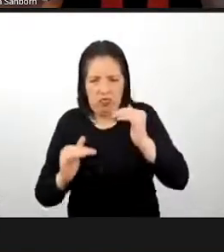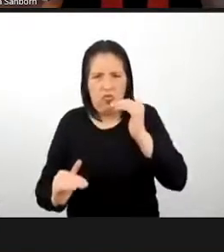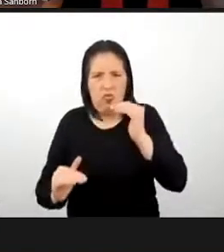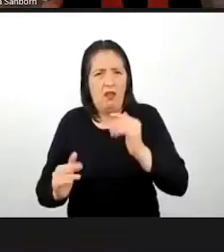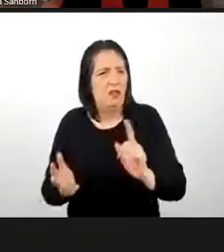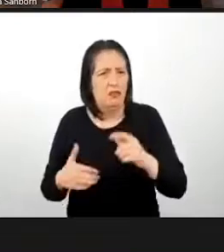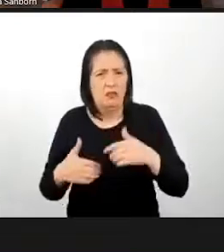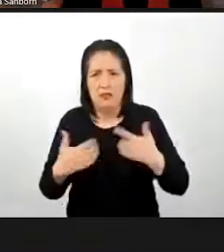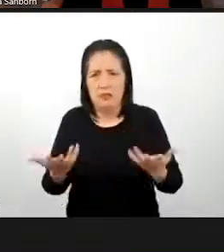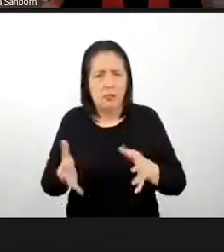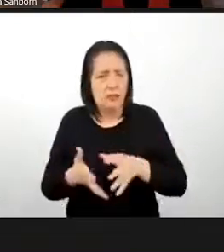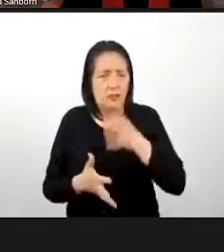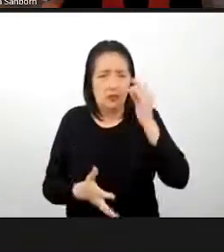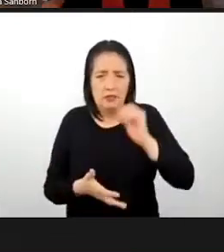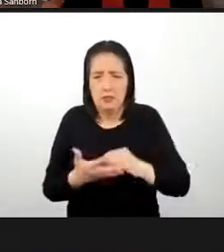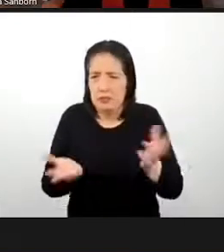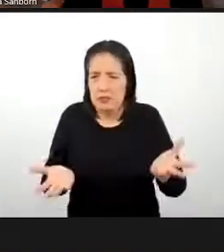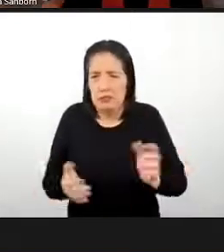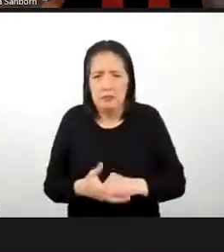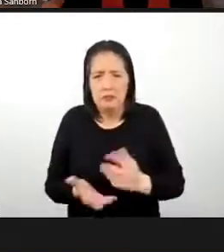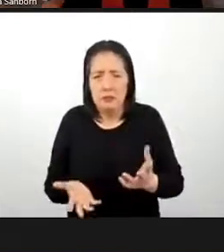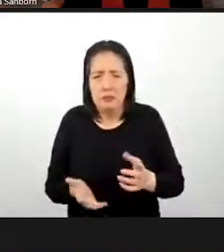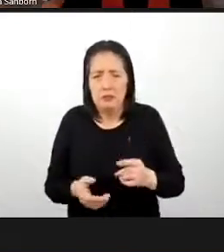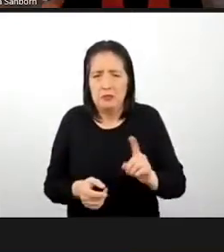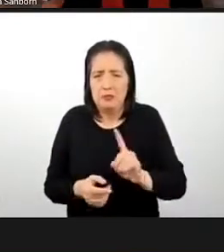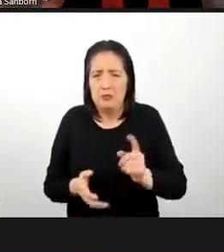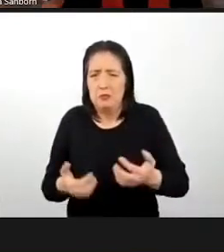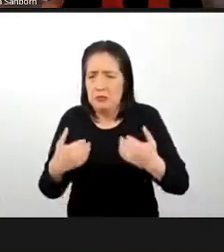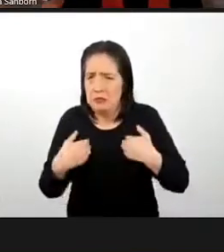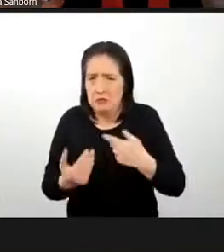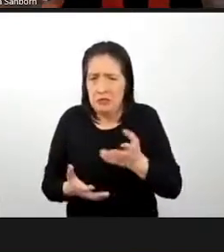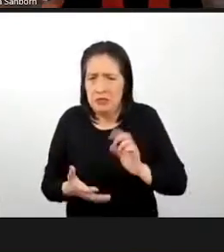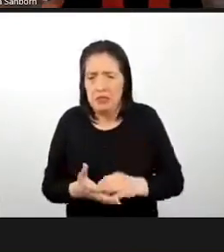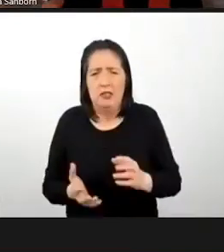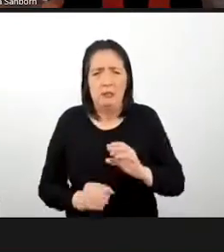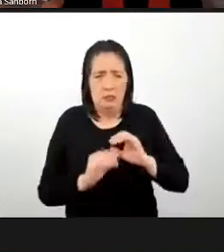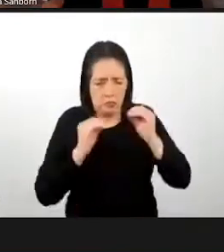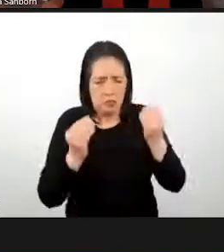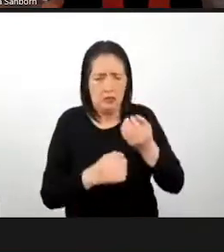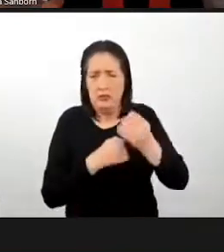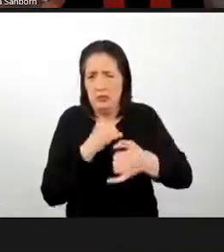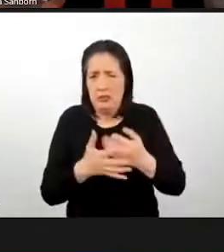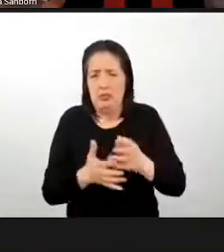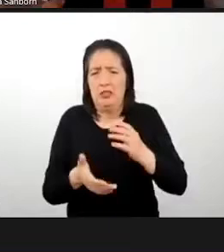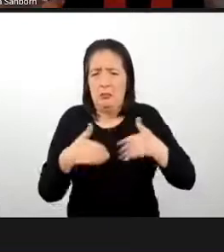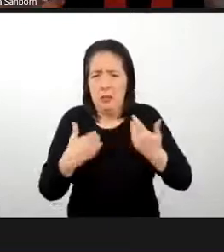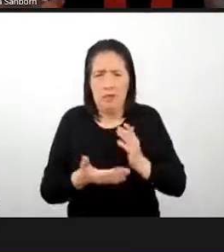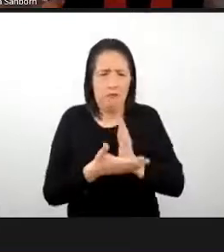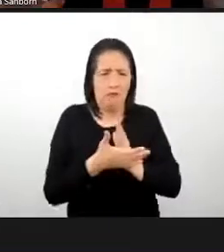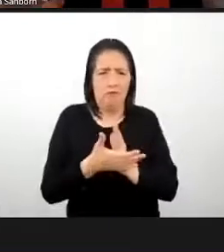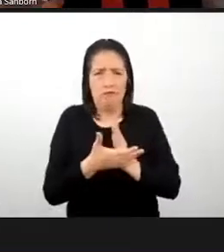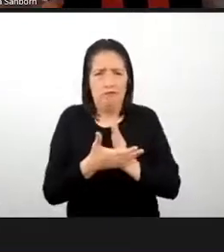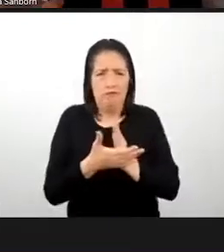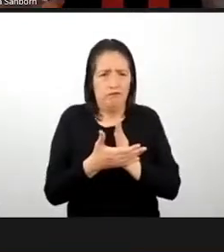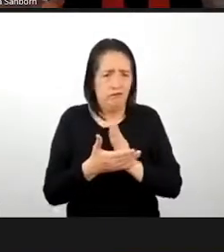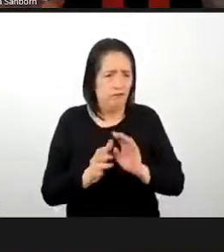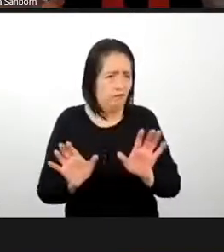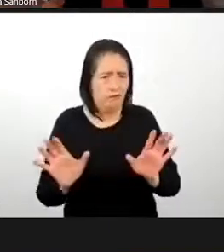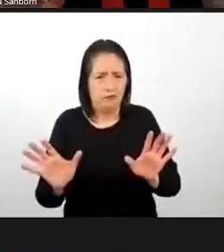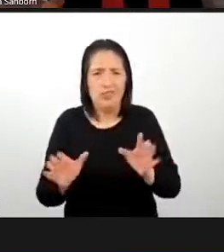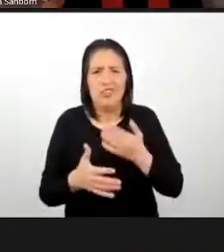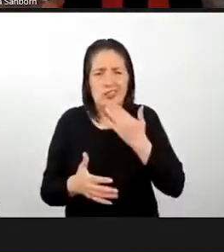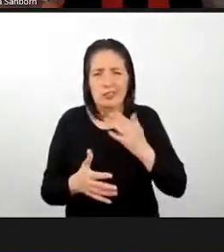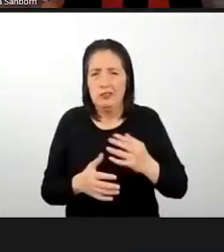mientras no tengamos instituciones internacionales que puedan servir de árbitro o de imposición de obligaciones,